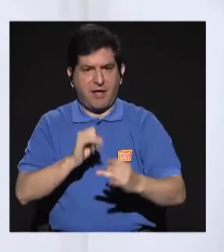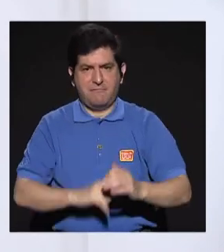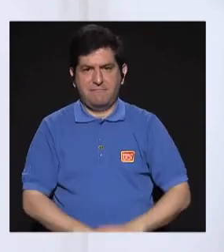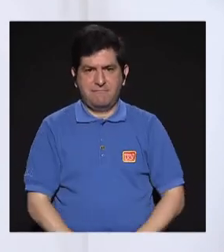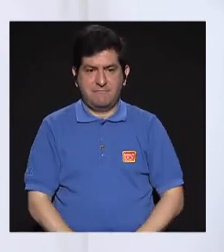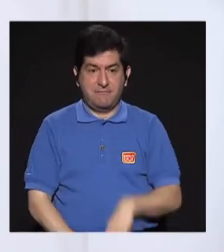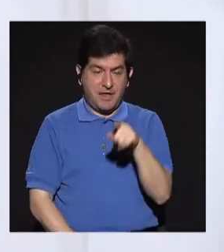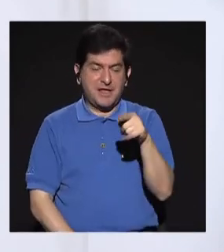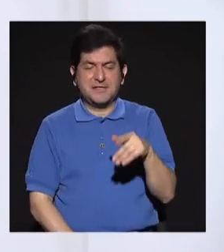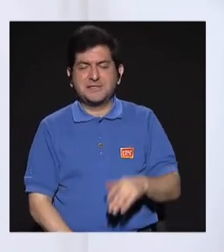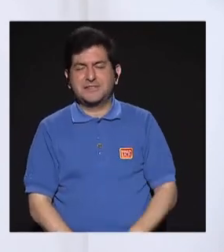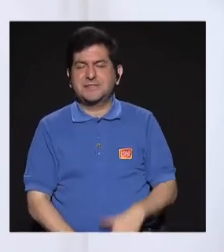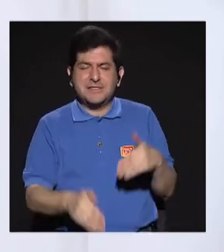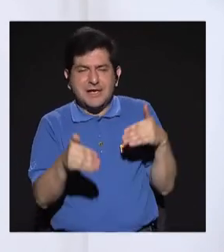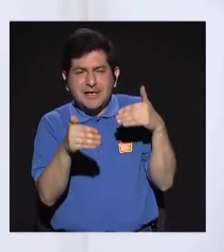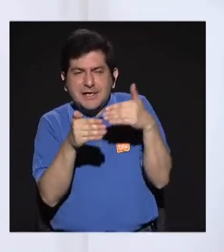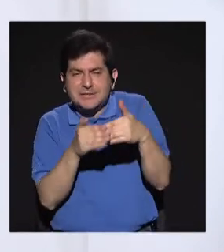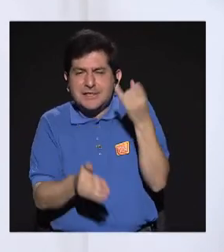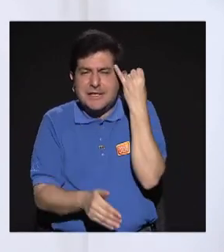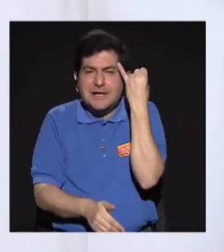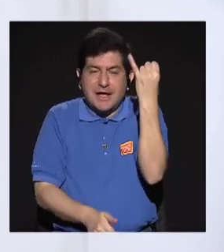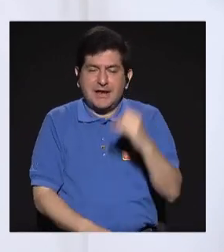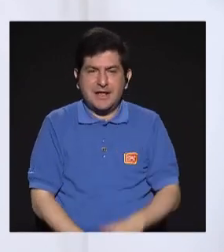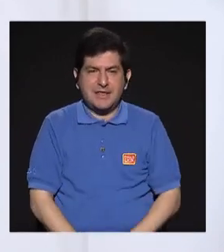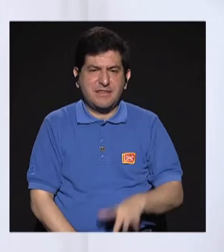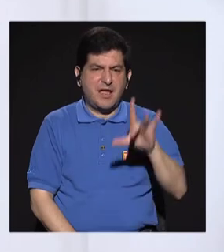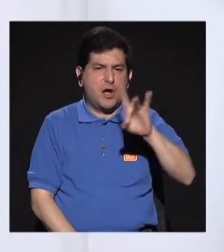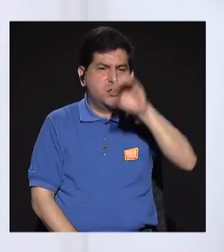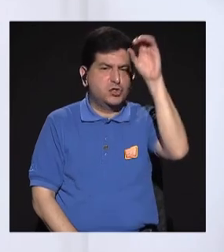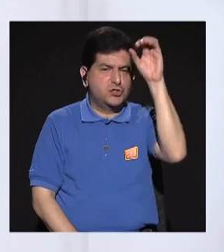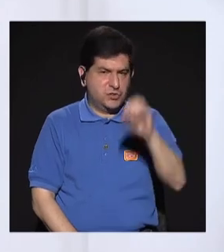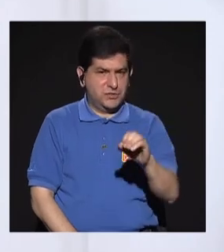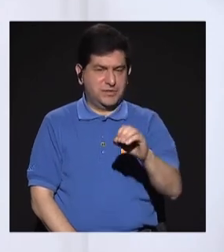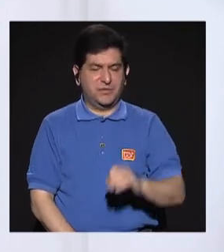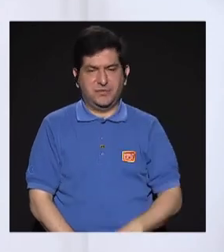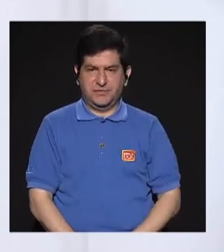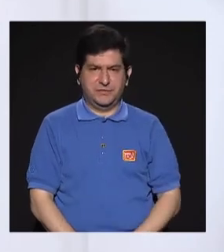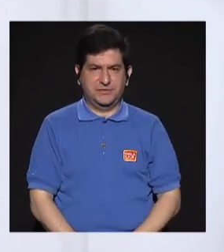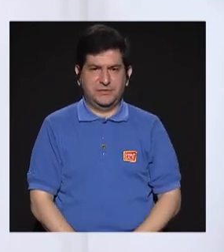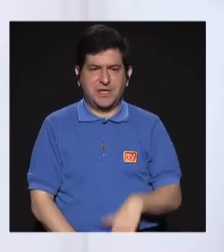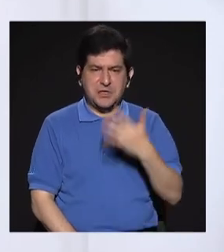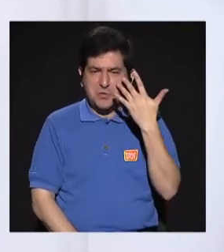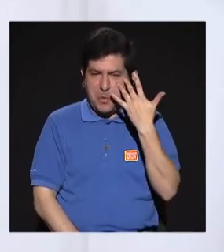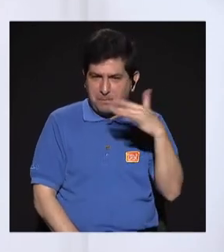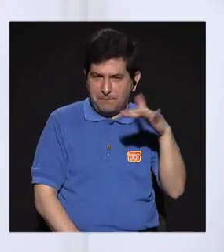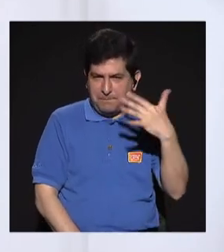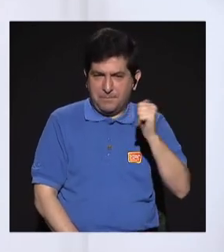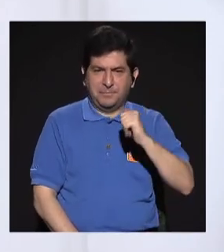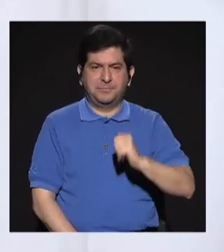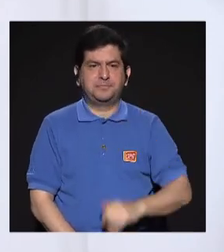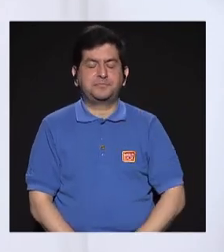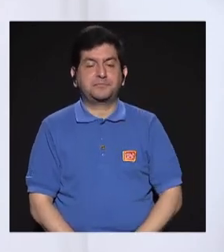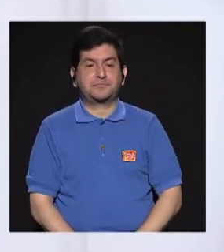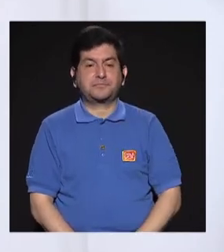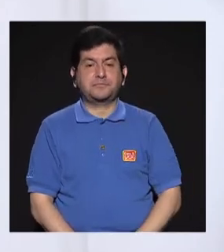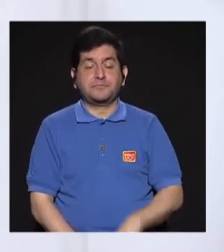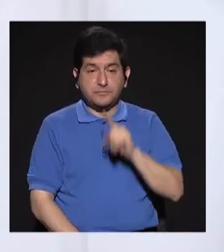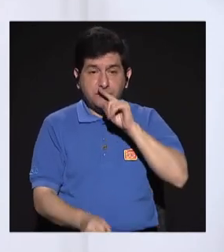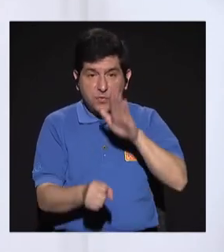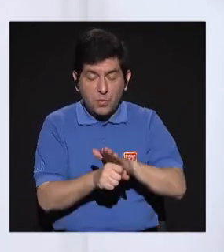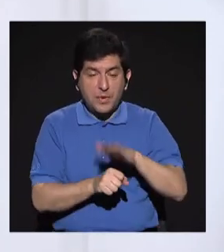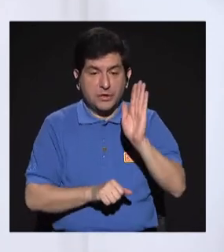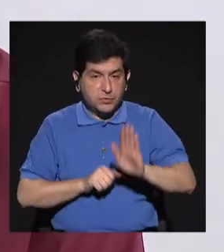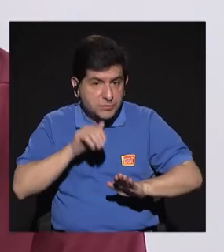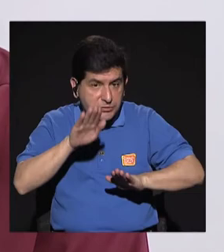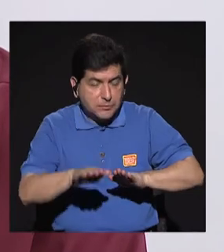que es una aproximación individuo que podemos hablar de un 80 por ciento de similitud siguiendo la